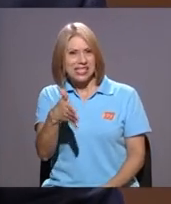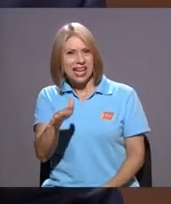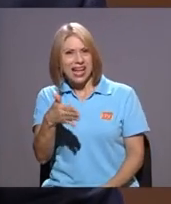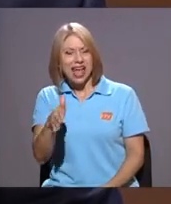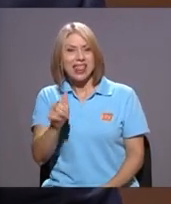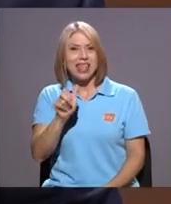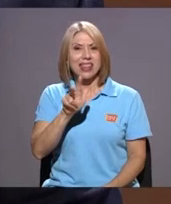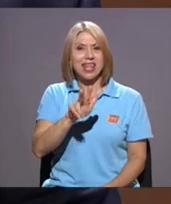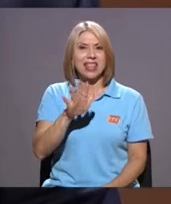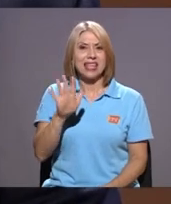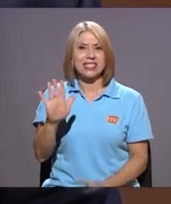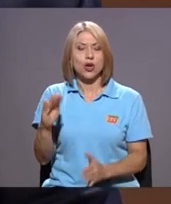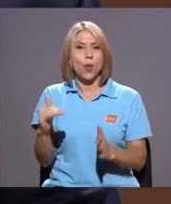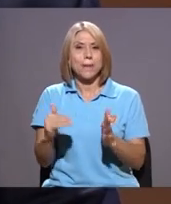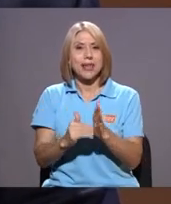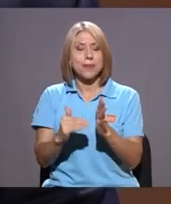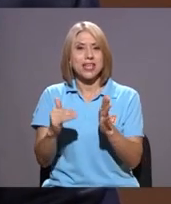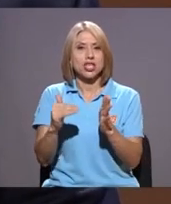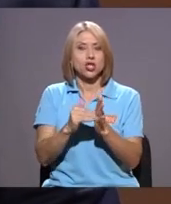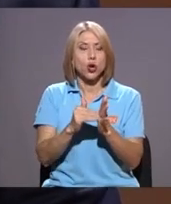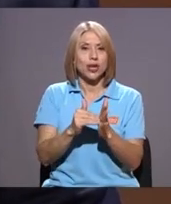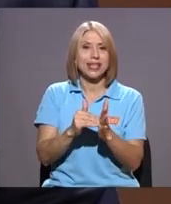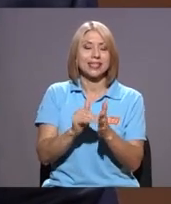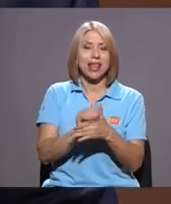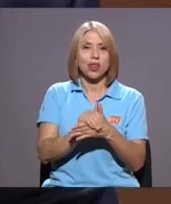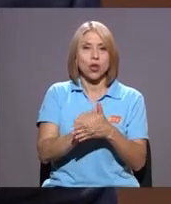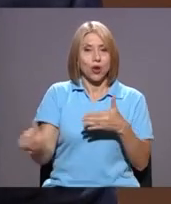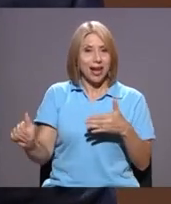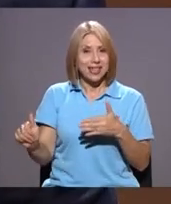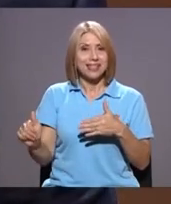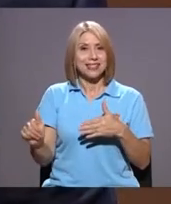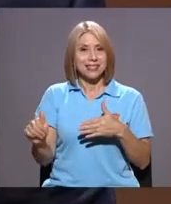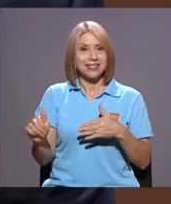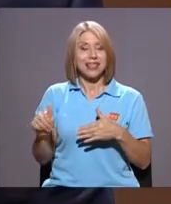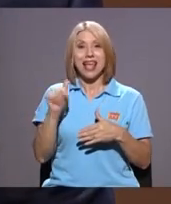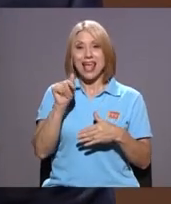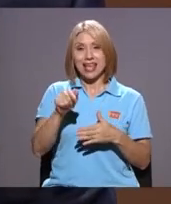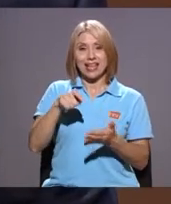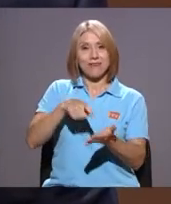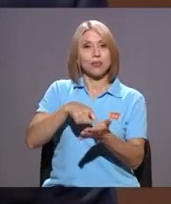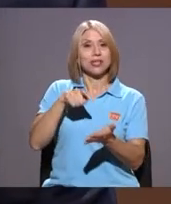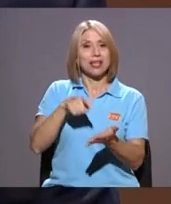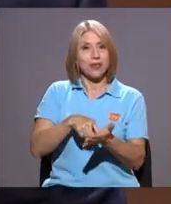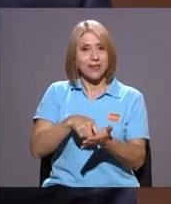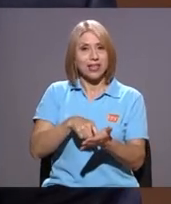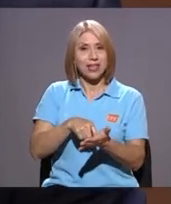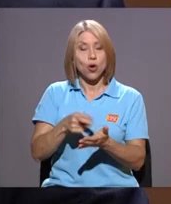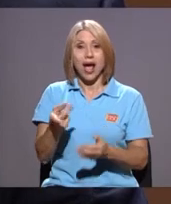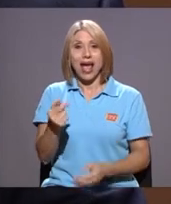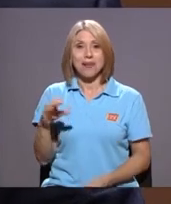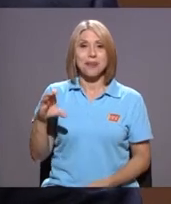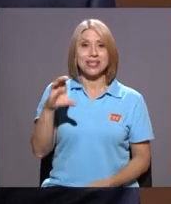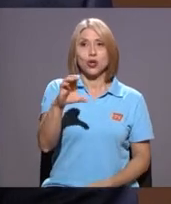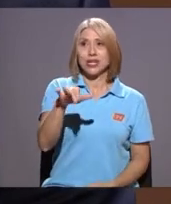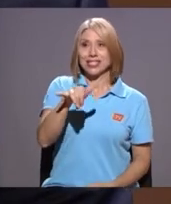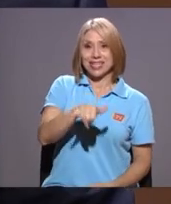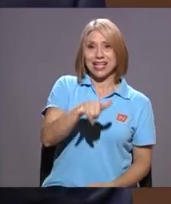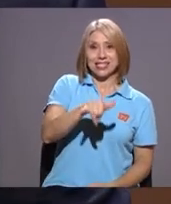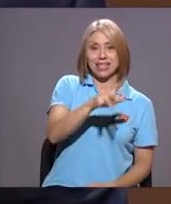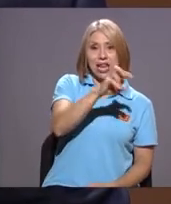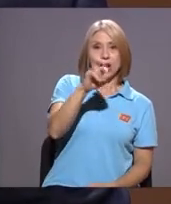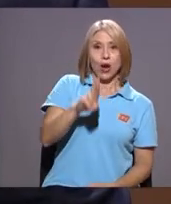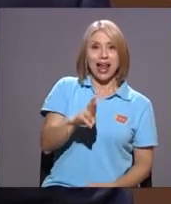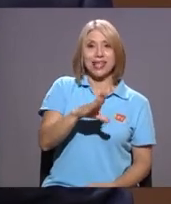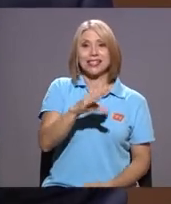35 mil millones de dólares le vamos a estar debiendo a inversionistas locales e internacionales